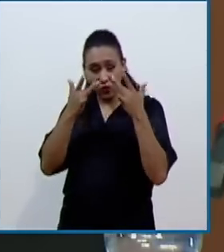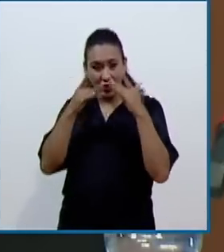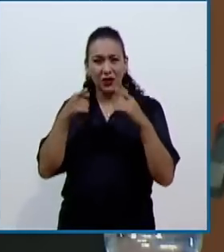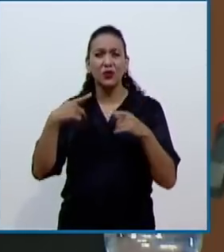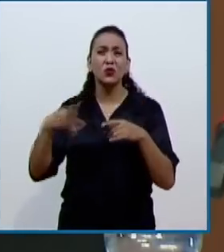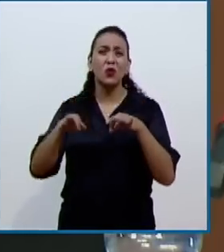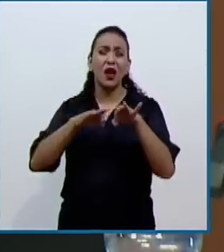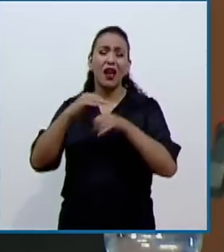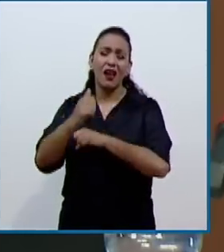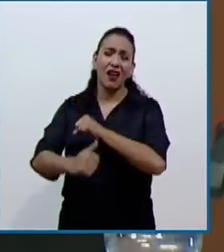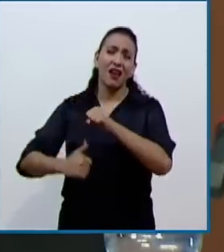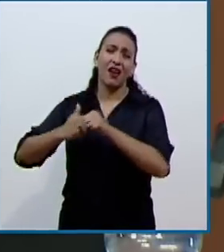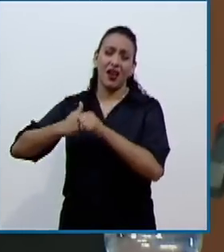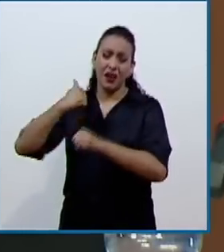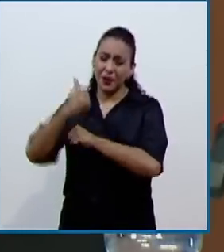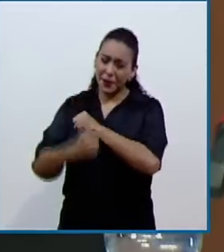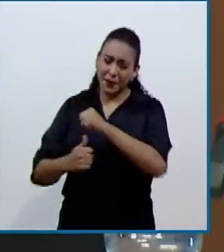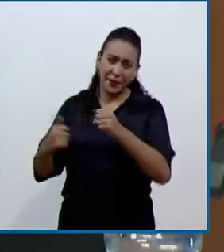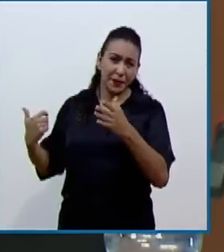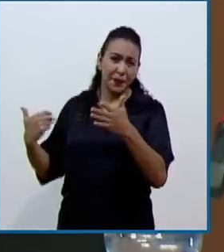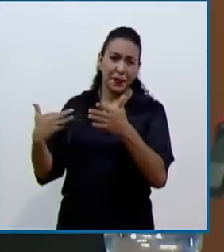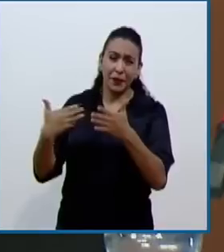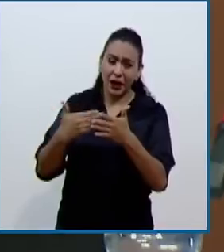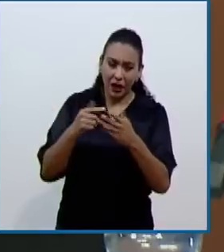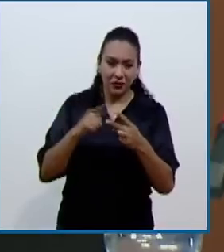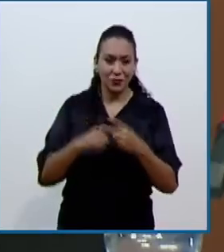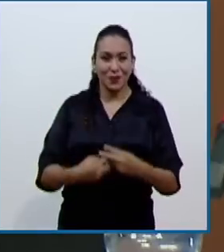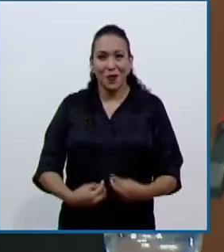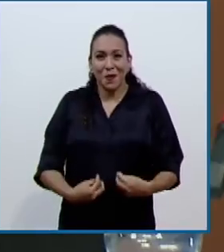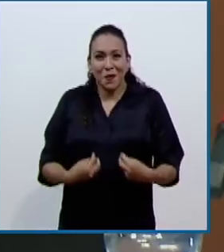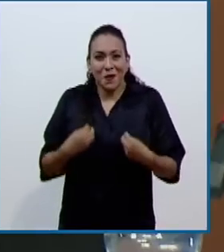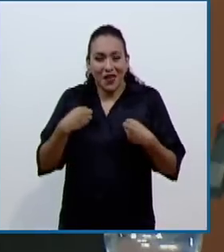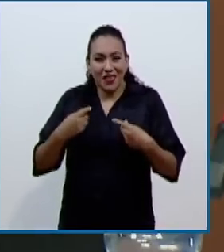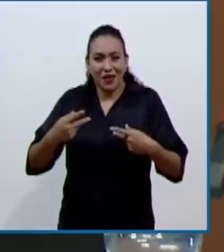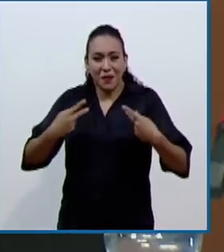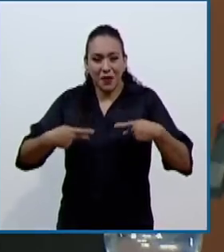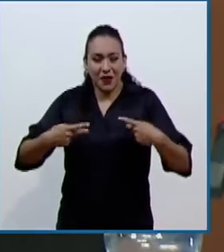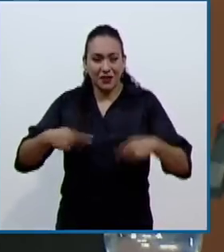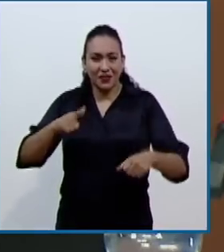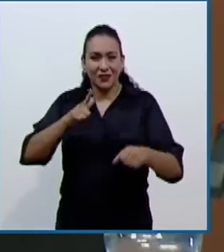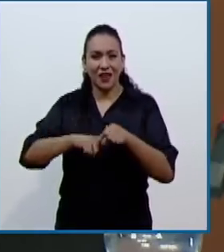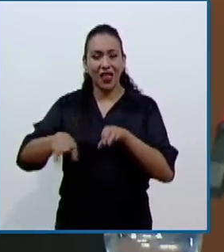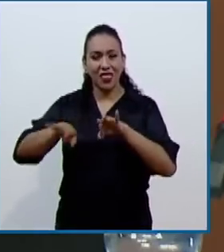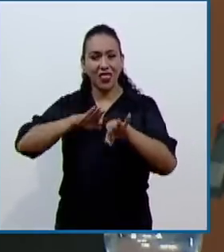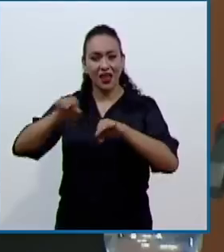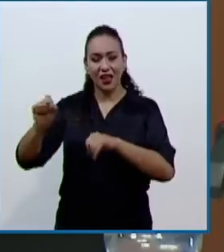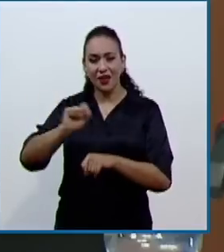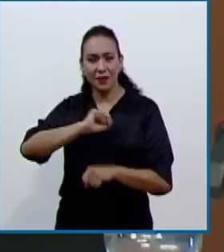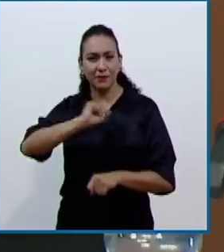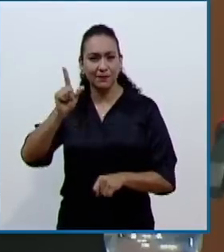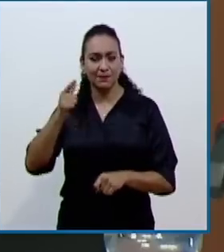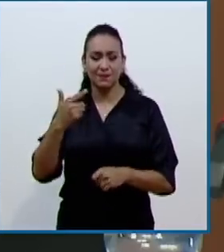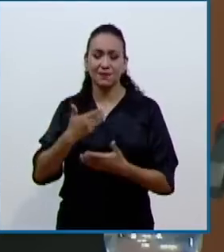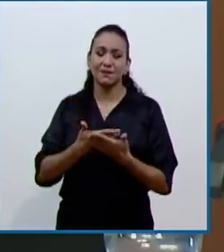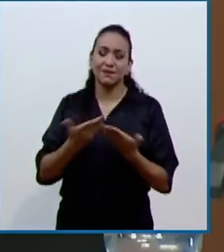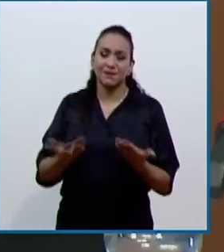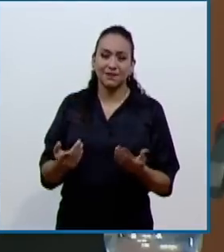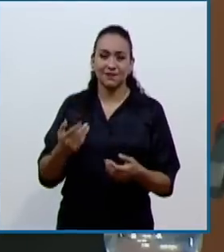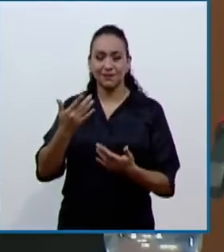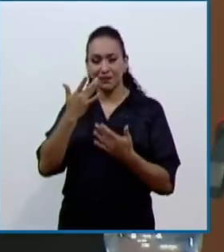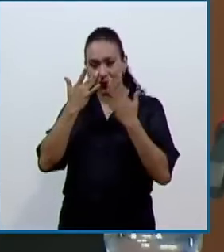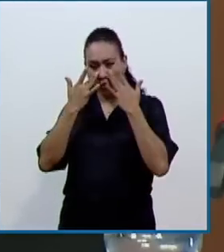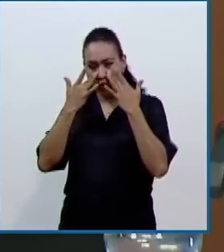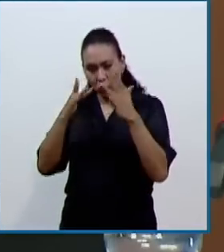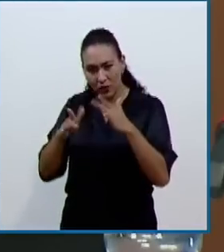vida y su vida personal y profesional para desempeñar el encargo con la valentía, la